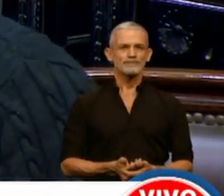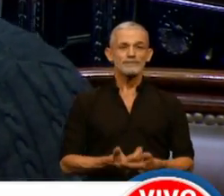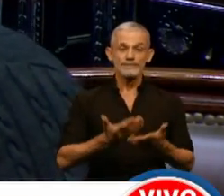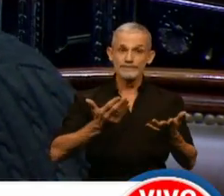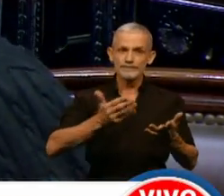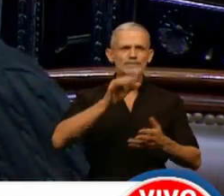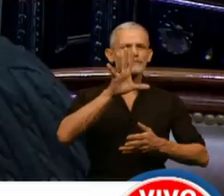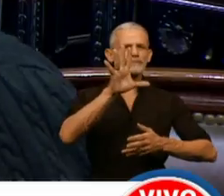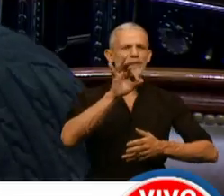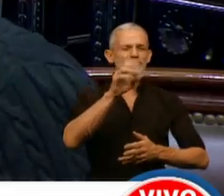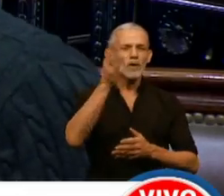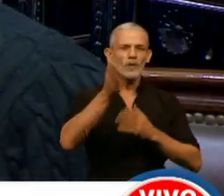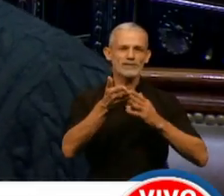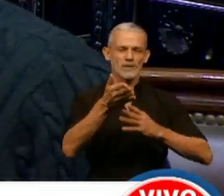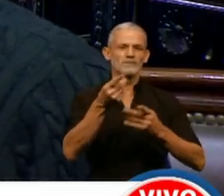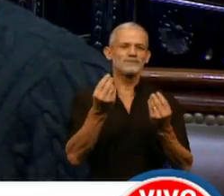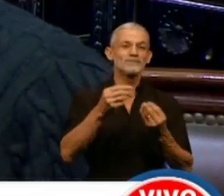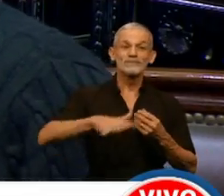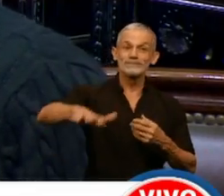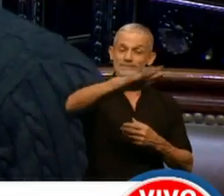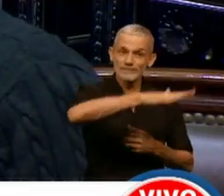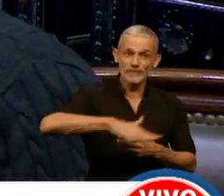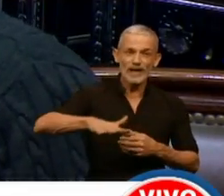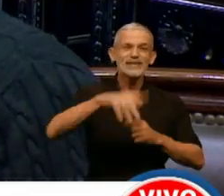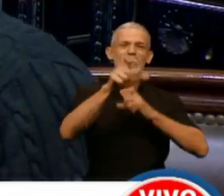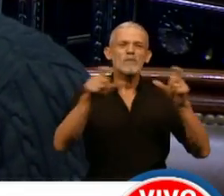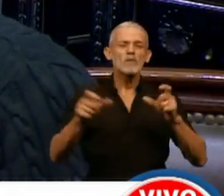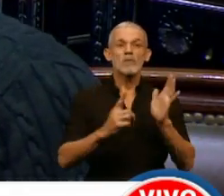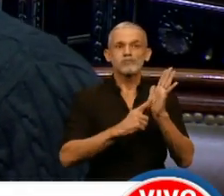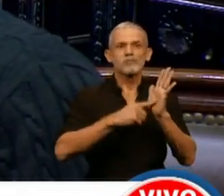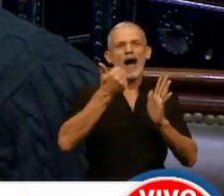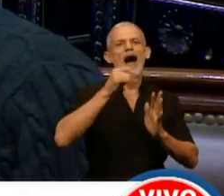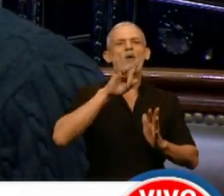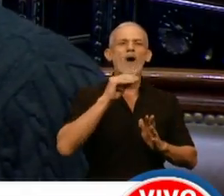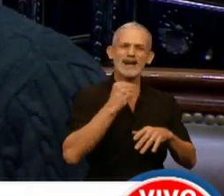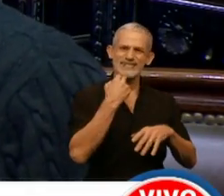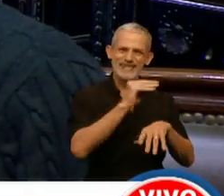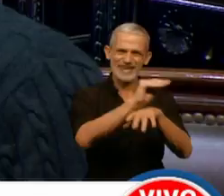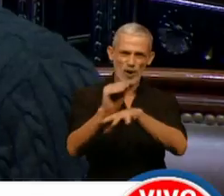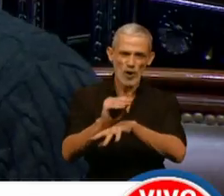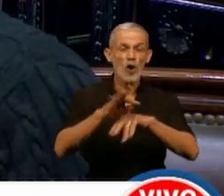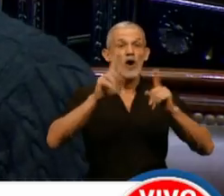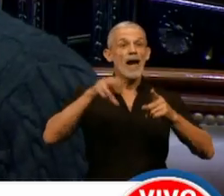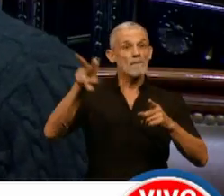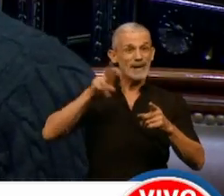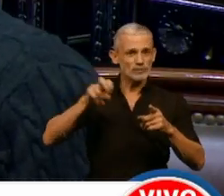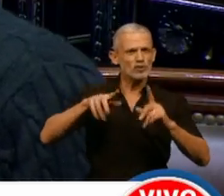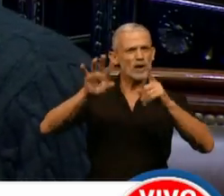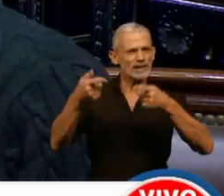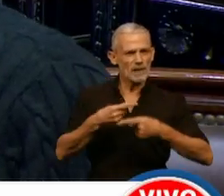un 50% aquellos que son titulares de la uach en quienes reciben pensiones no